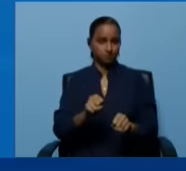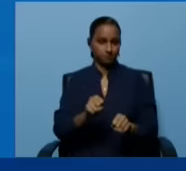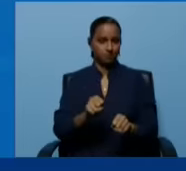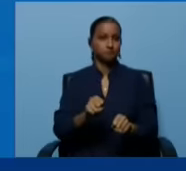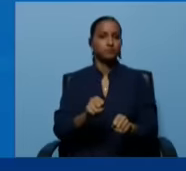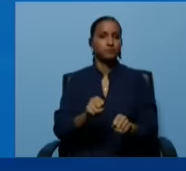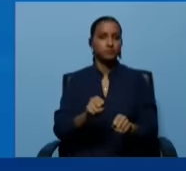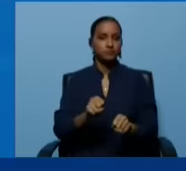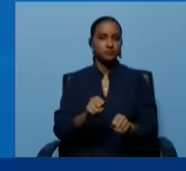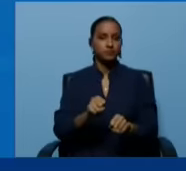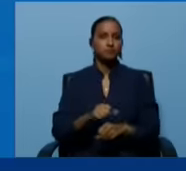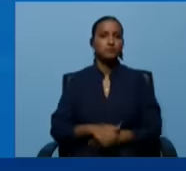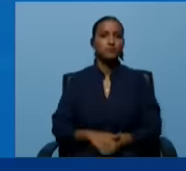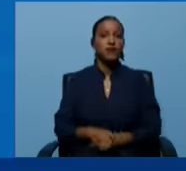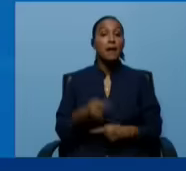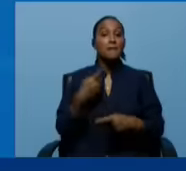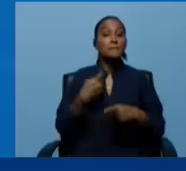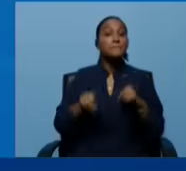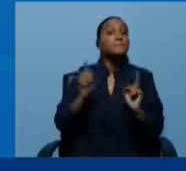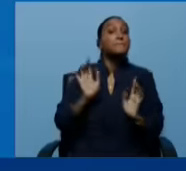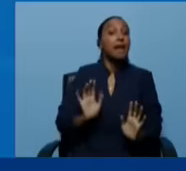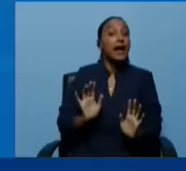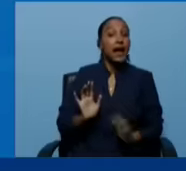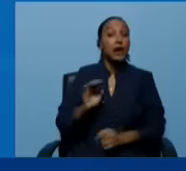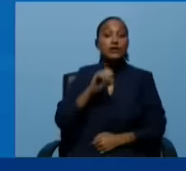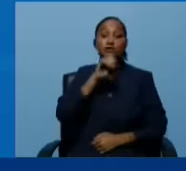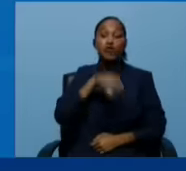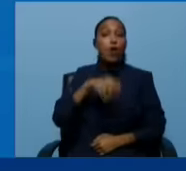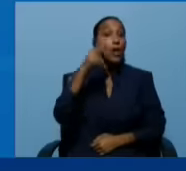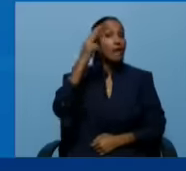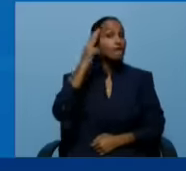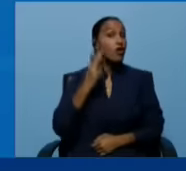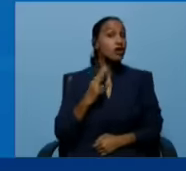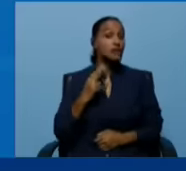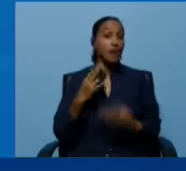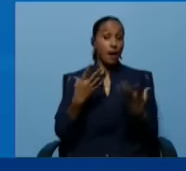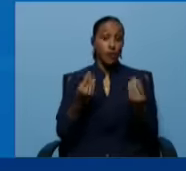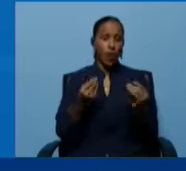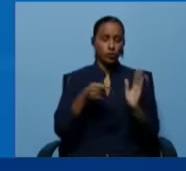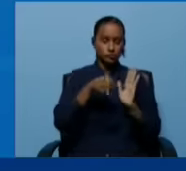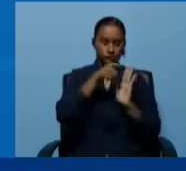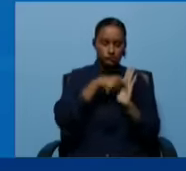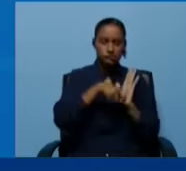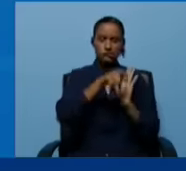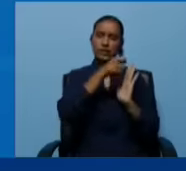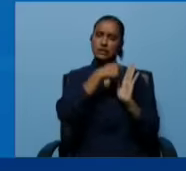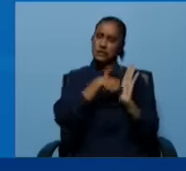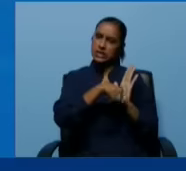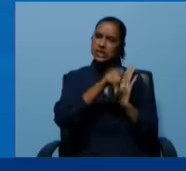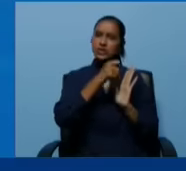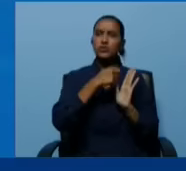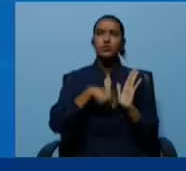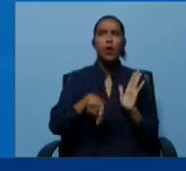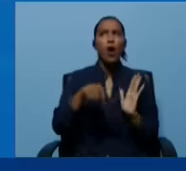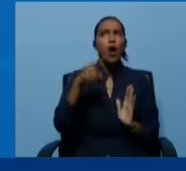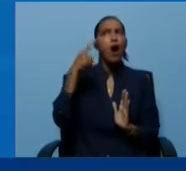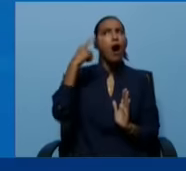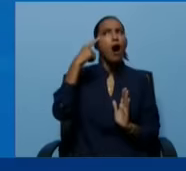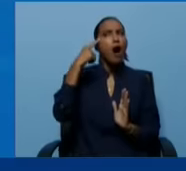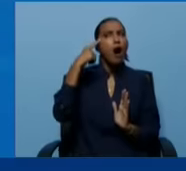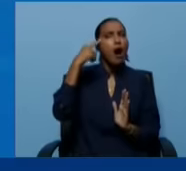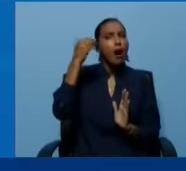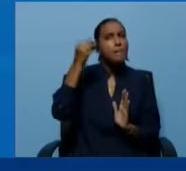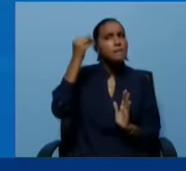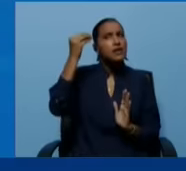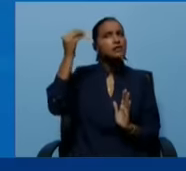1829, en uno de sus tantos escritos, profetizó, mucho antes que